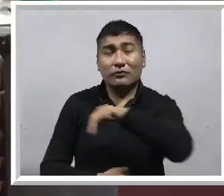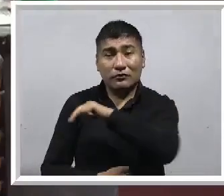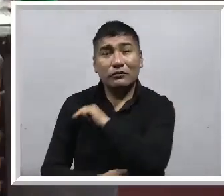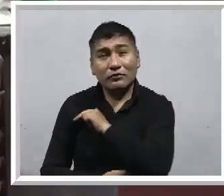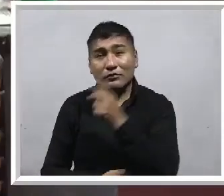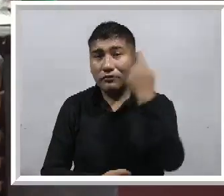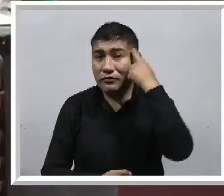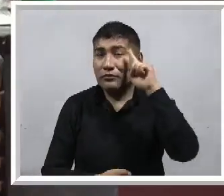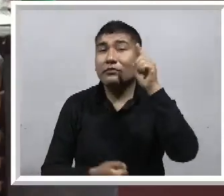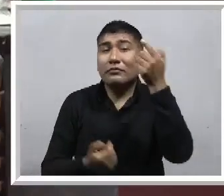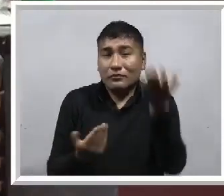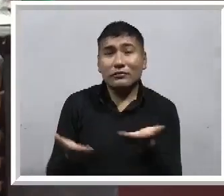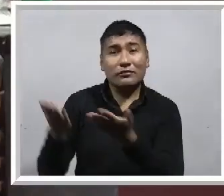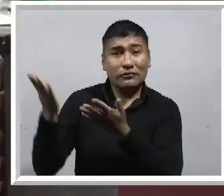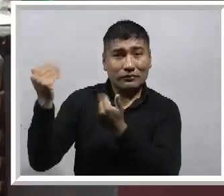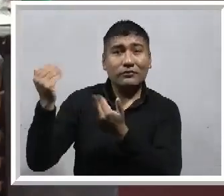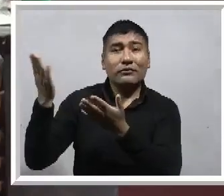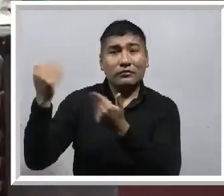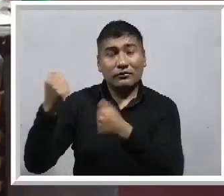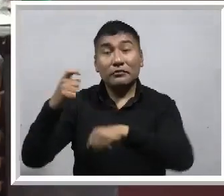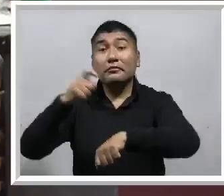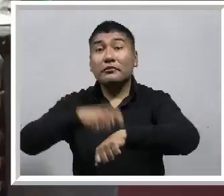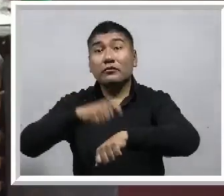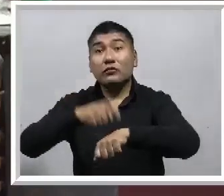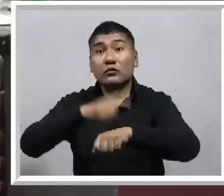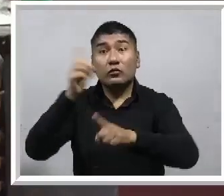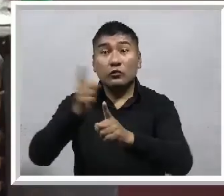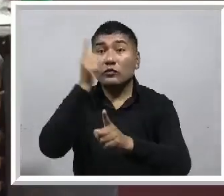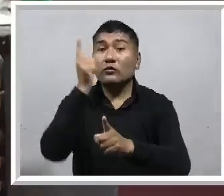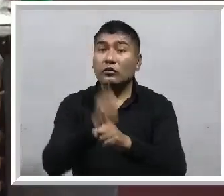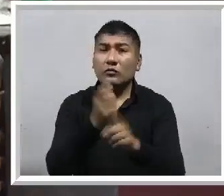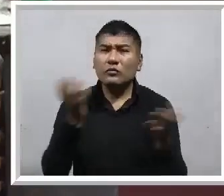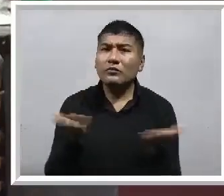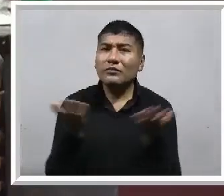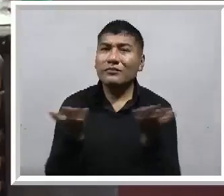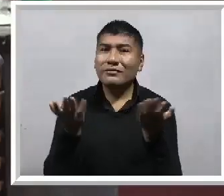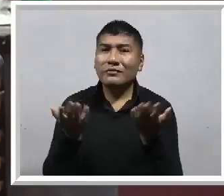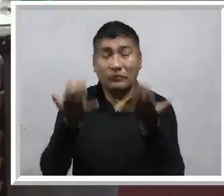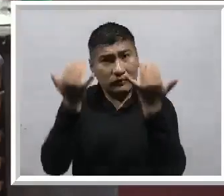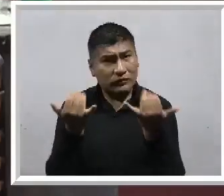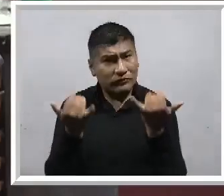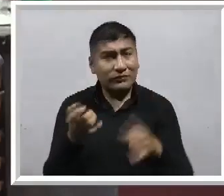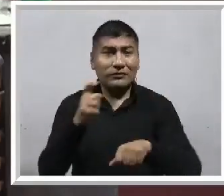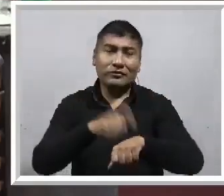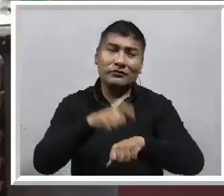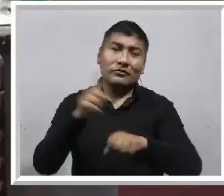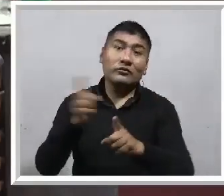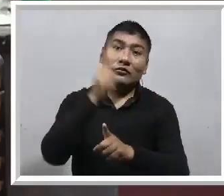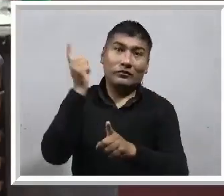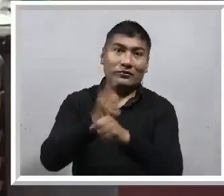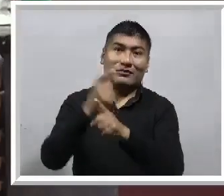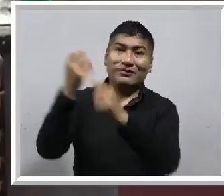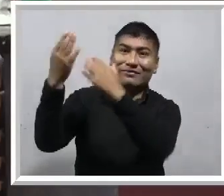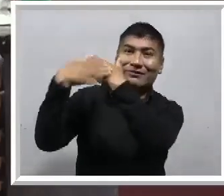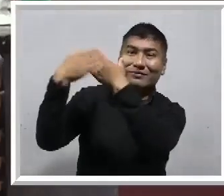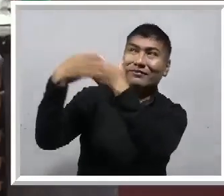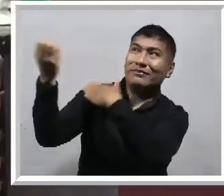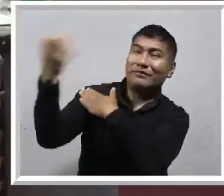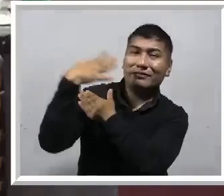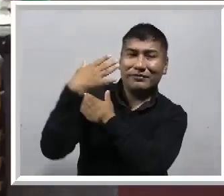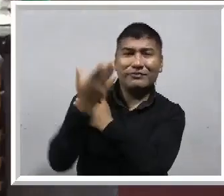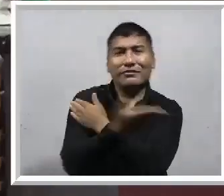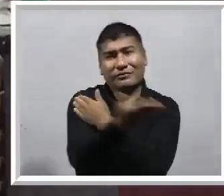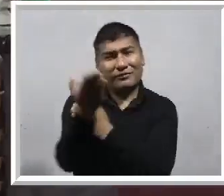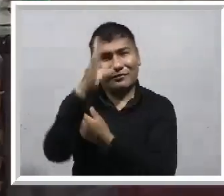para que haya Esperanza dice el momento propicio Este es el momento propicio nos dice hermanos